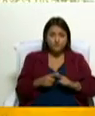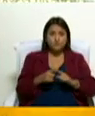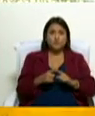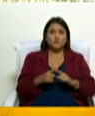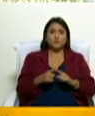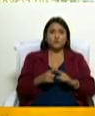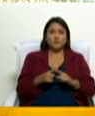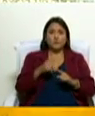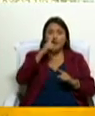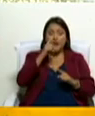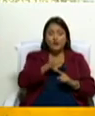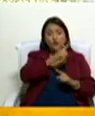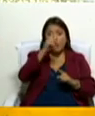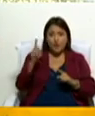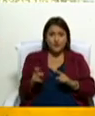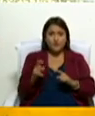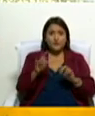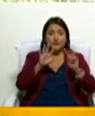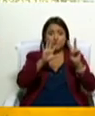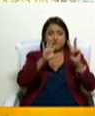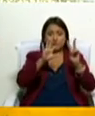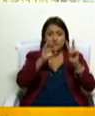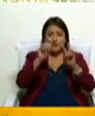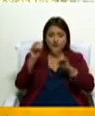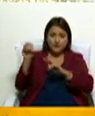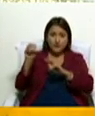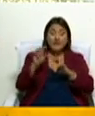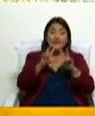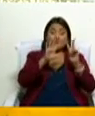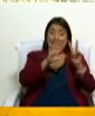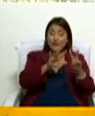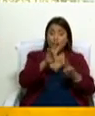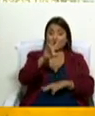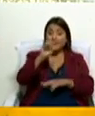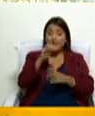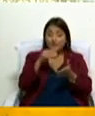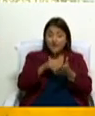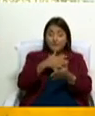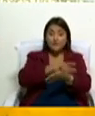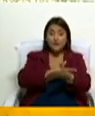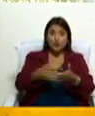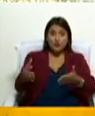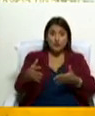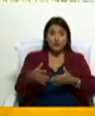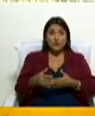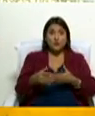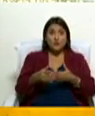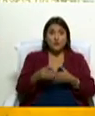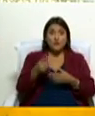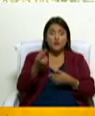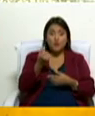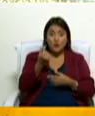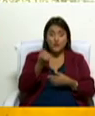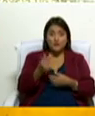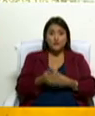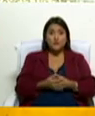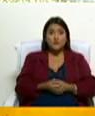presupuesto cercano a los 13,000 millones de